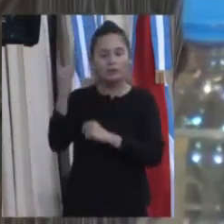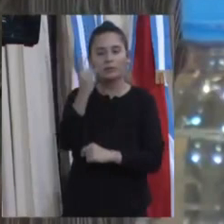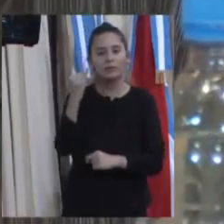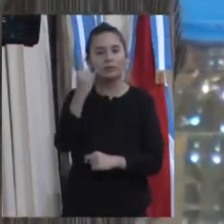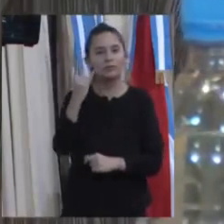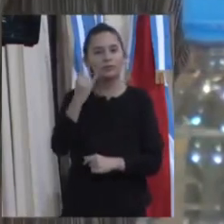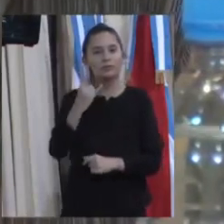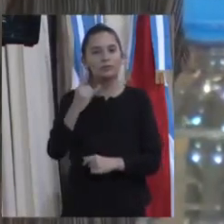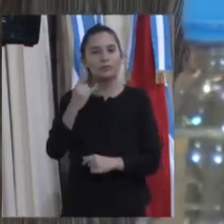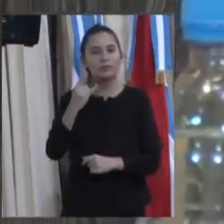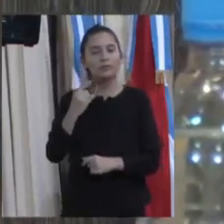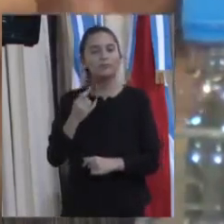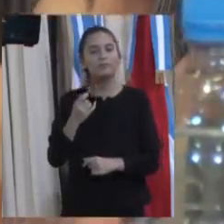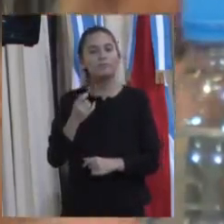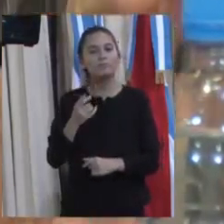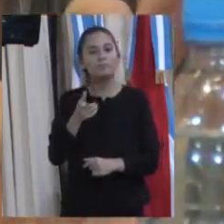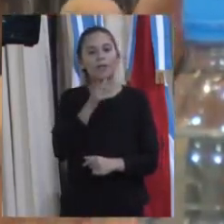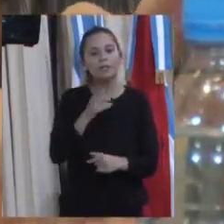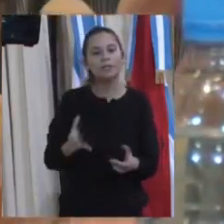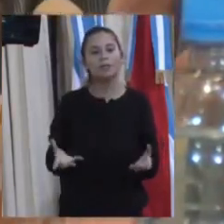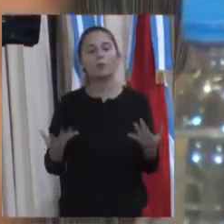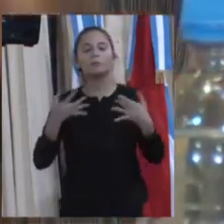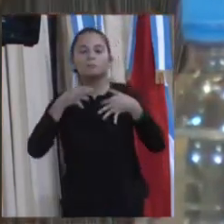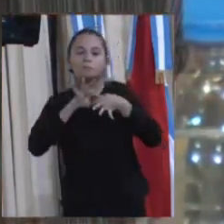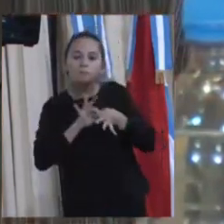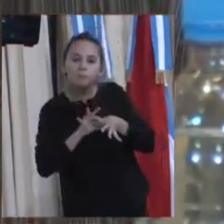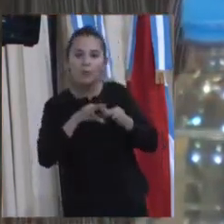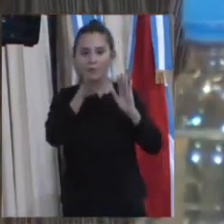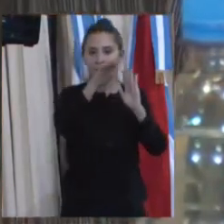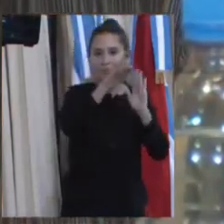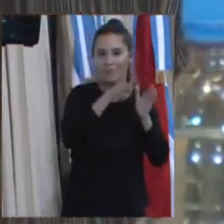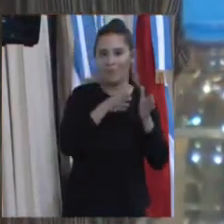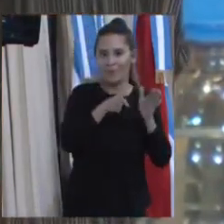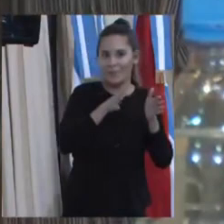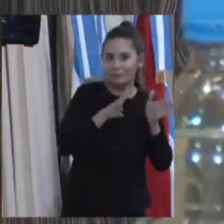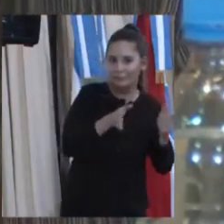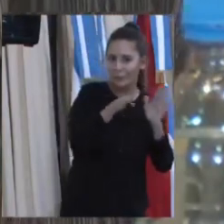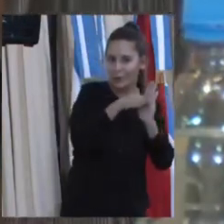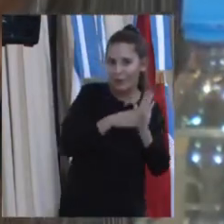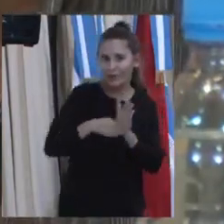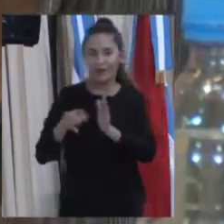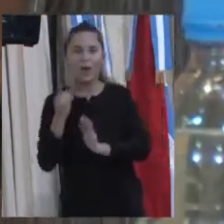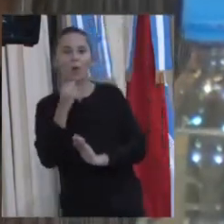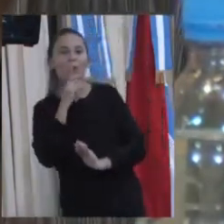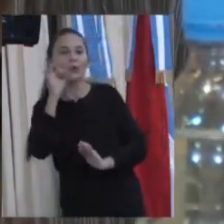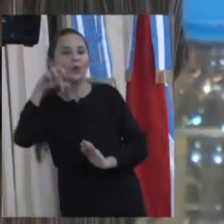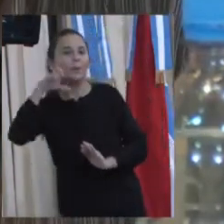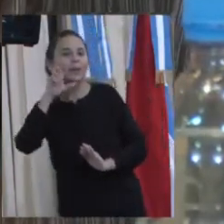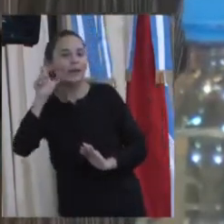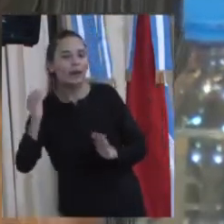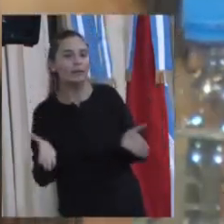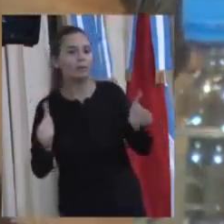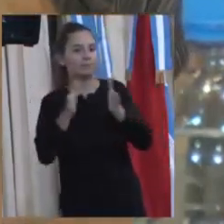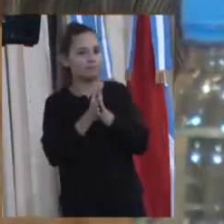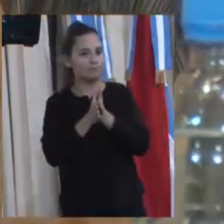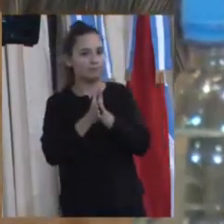que empalmaron esa dimensión programática con esta dimensión utópica. Entonces, uno podría decir de